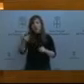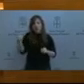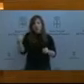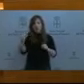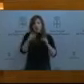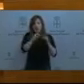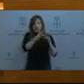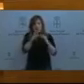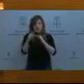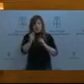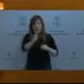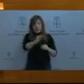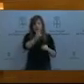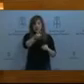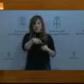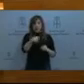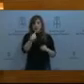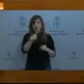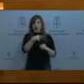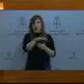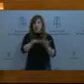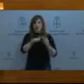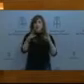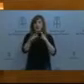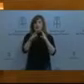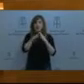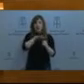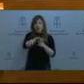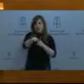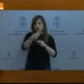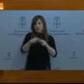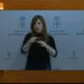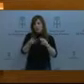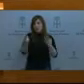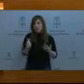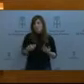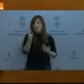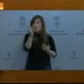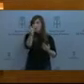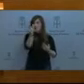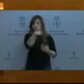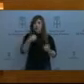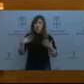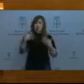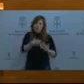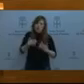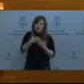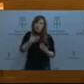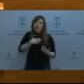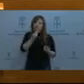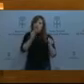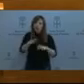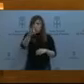líder y cayó cuando habló de la feminización de la política y resulta que las cuotas por las que tanto habíamos luchado podían ser sustituidas por